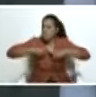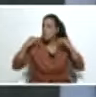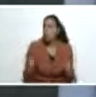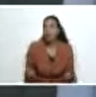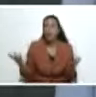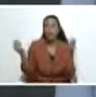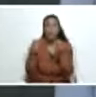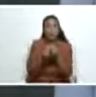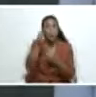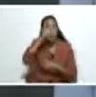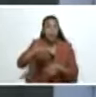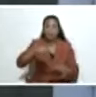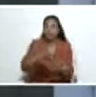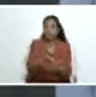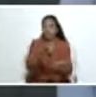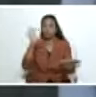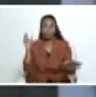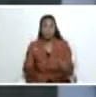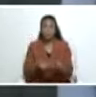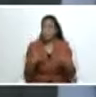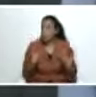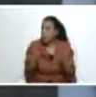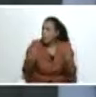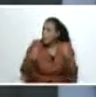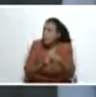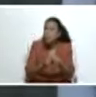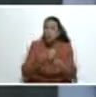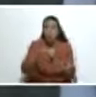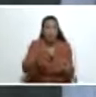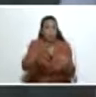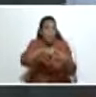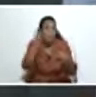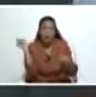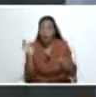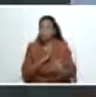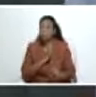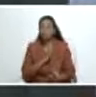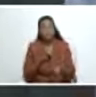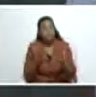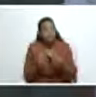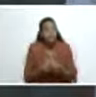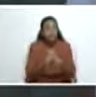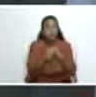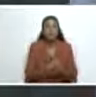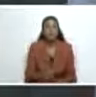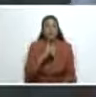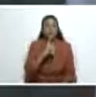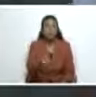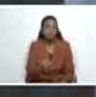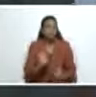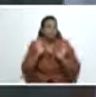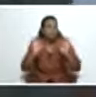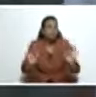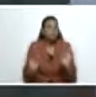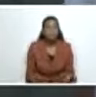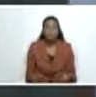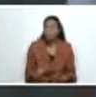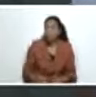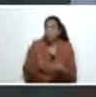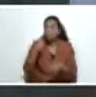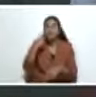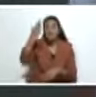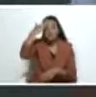el pueblo. Y en las victorias que construimos, estaremos con el pueblo. Así que, presidente, solo decirle lo que usted ya sabe. Lo que usted ya